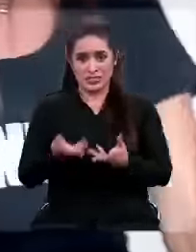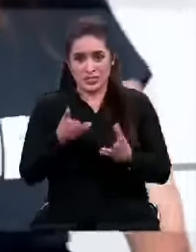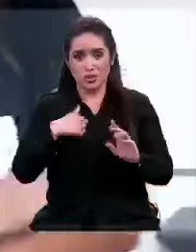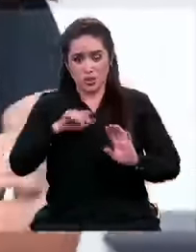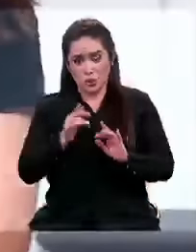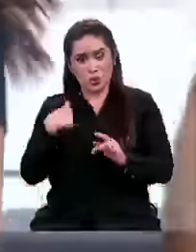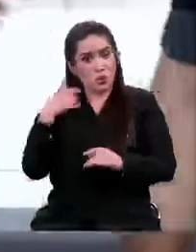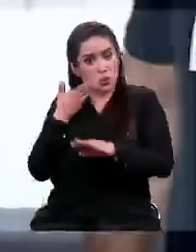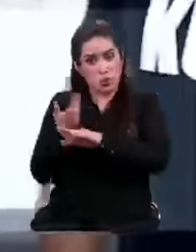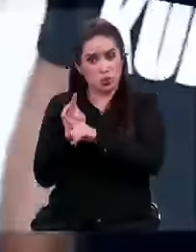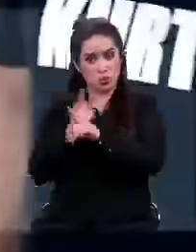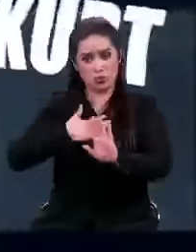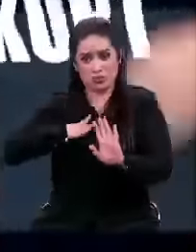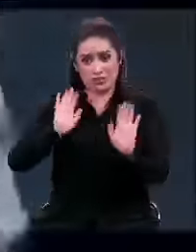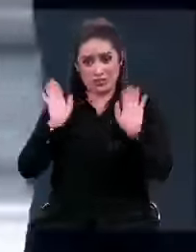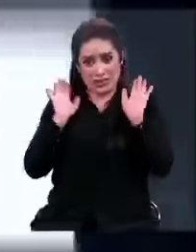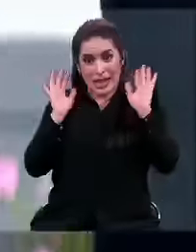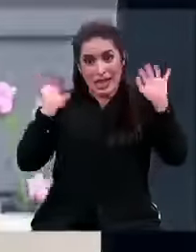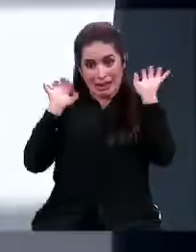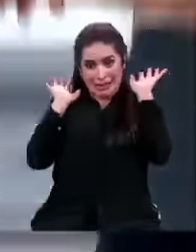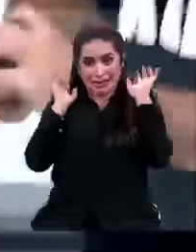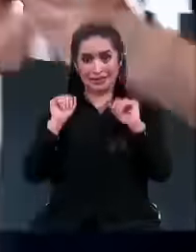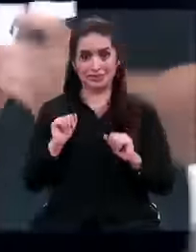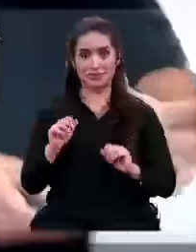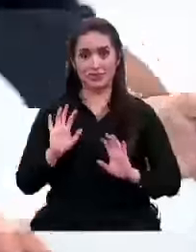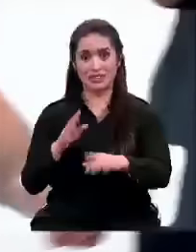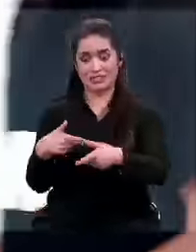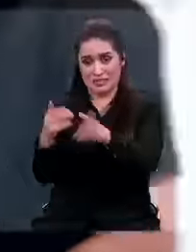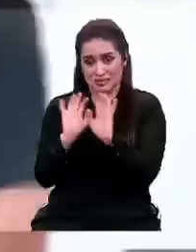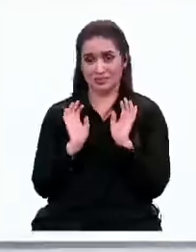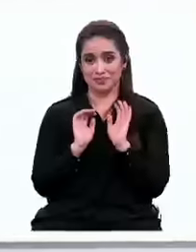Estoy hablando yo con una persona. Está enojado conmigo. Yo no pedí hablar con él. Ay, yo no